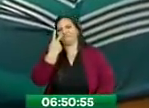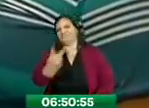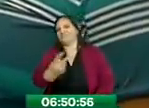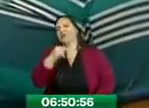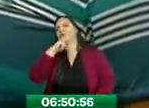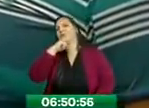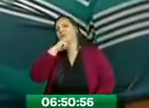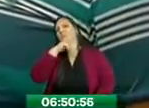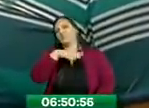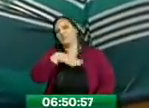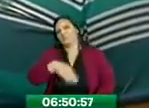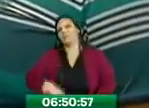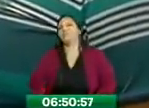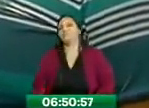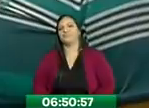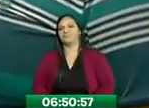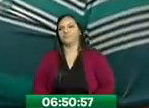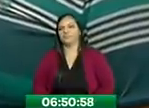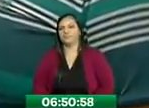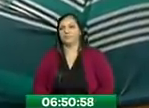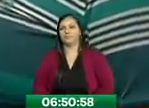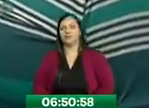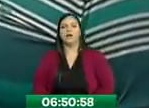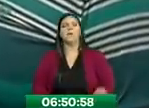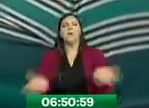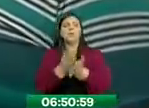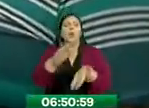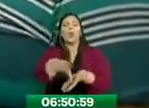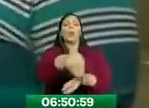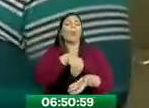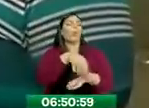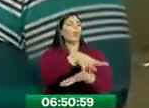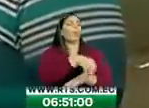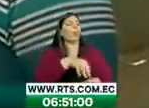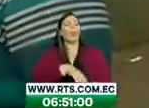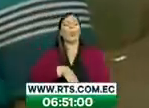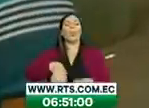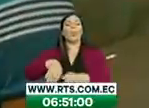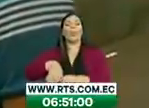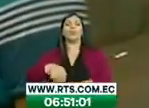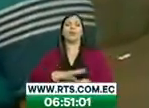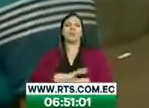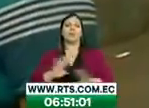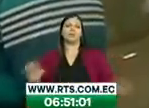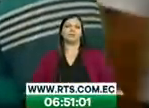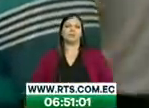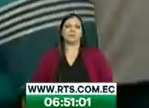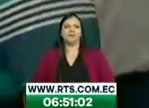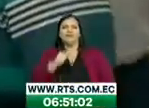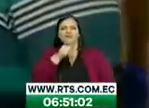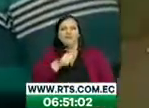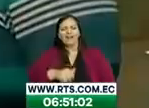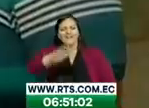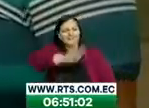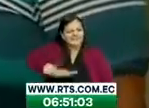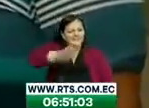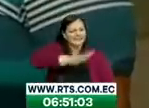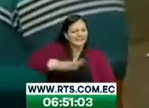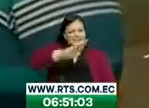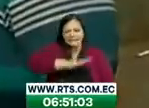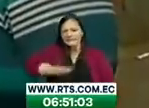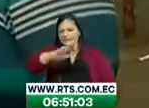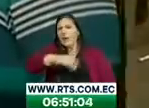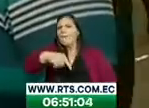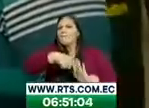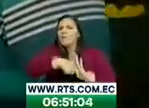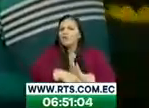sucios. No, eso, cogen la basura y solamente la ponen a un costado y no puede ser posible. Estamos en una pandemia. Ya se le